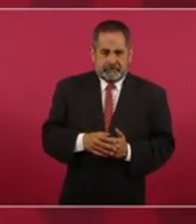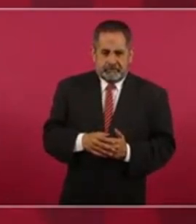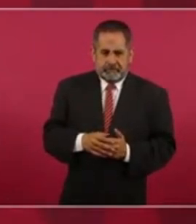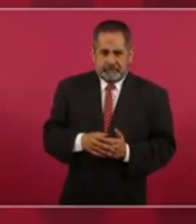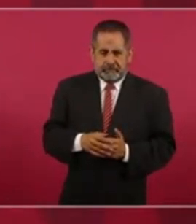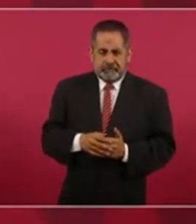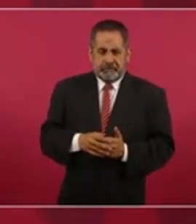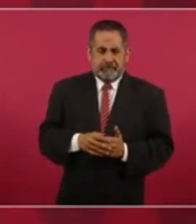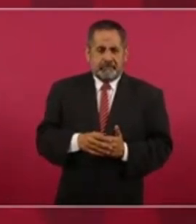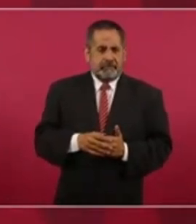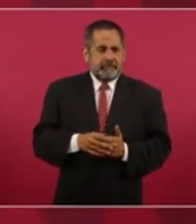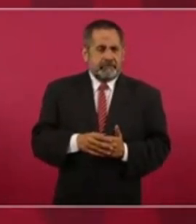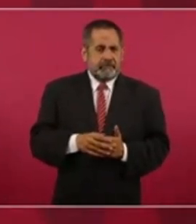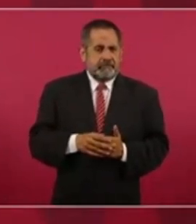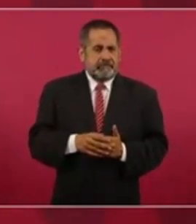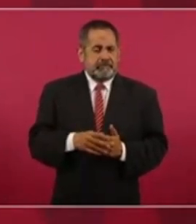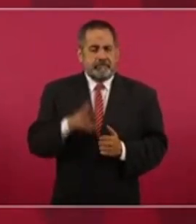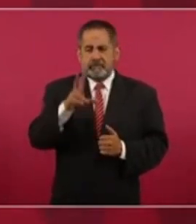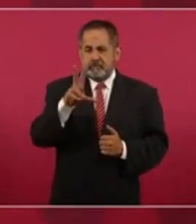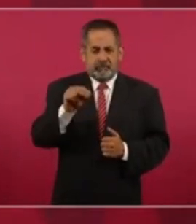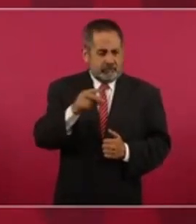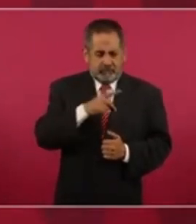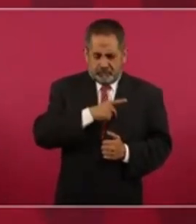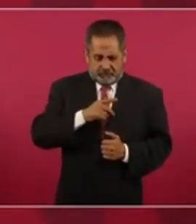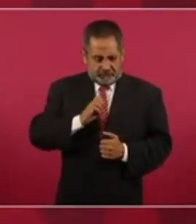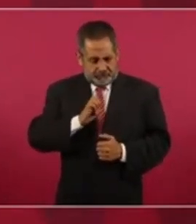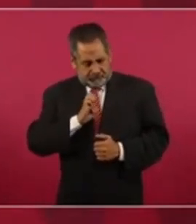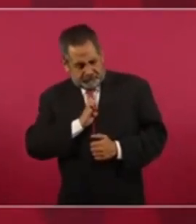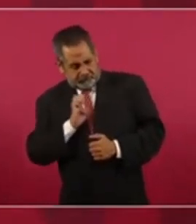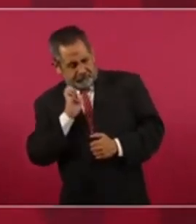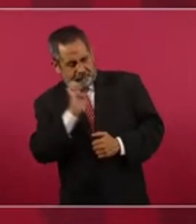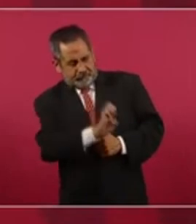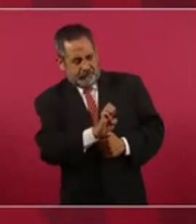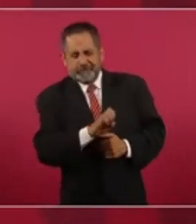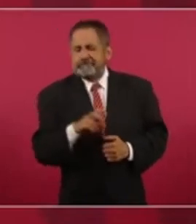el no odiar